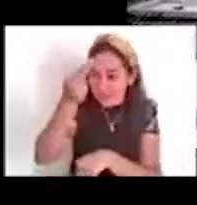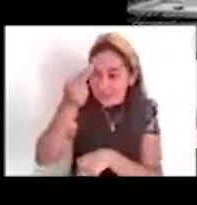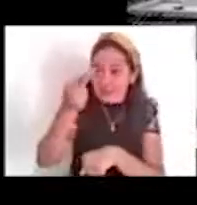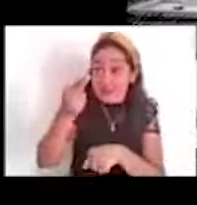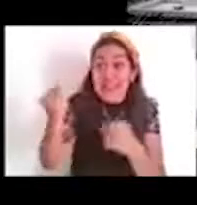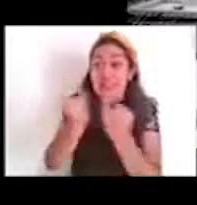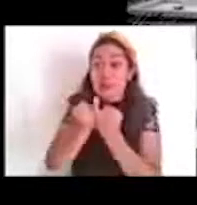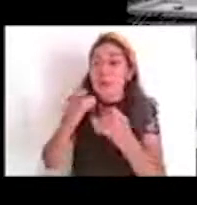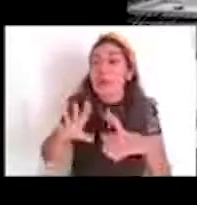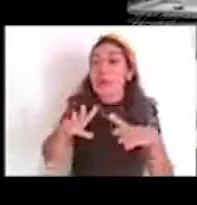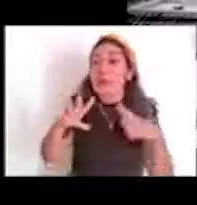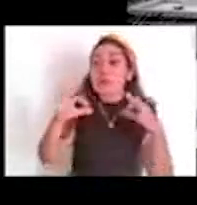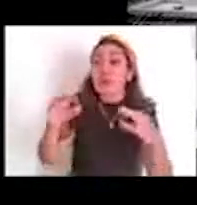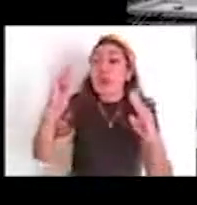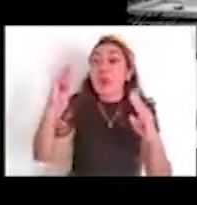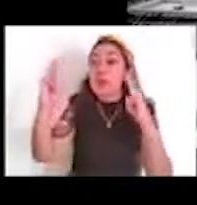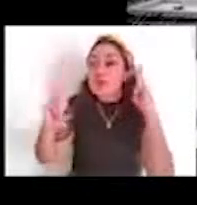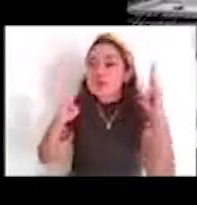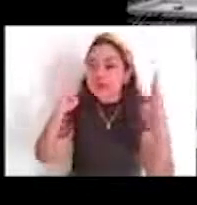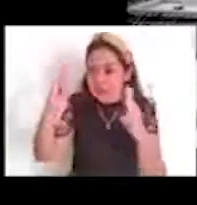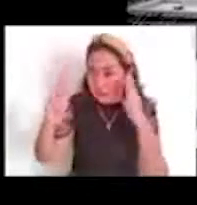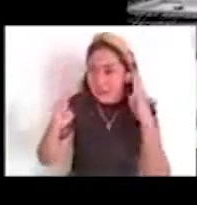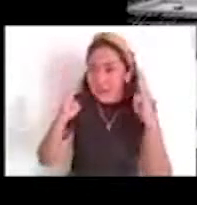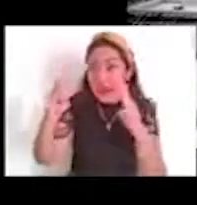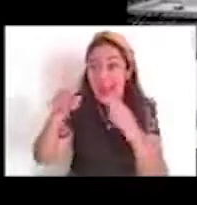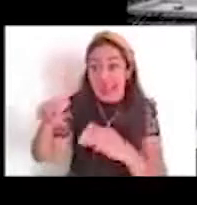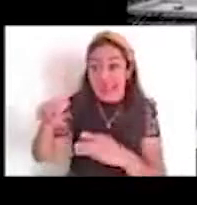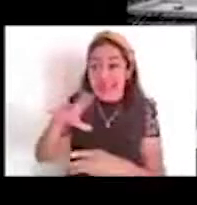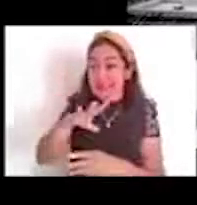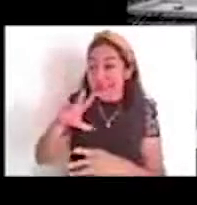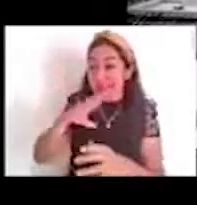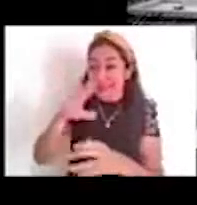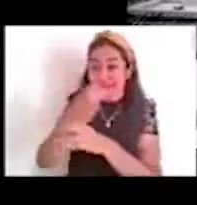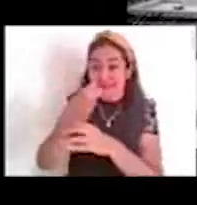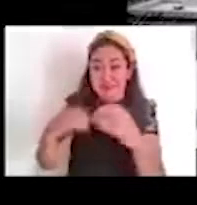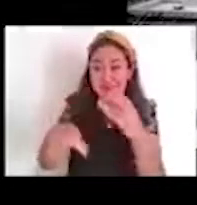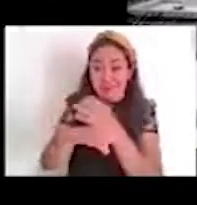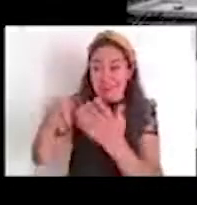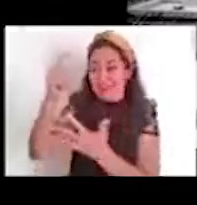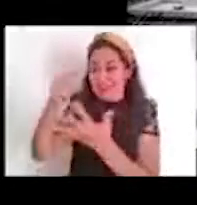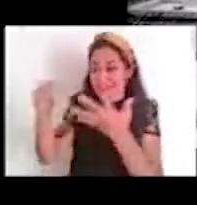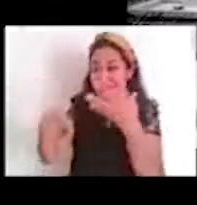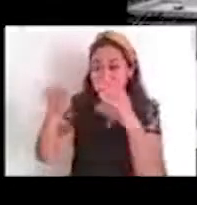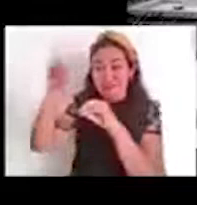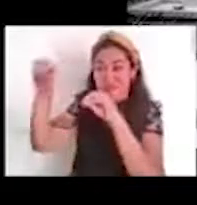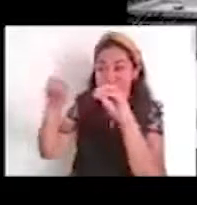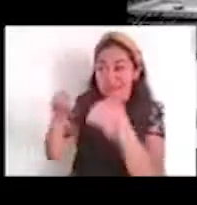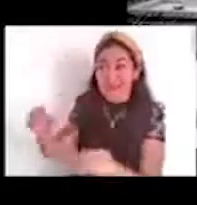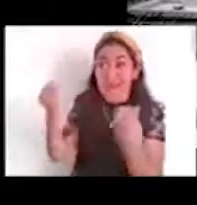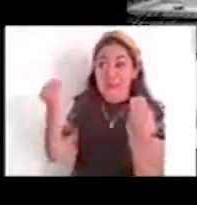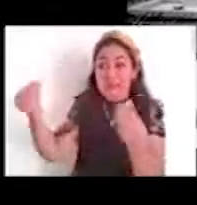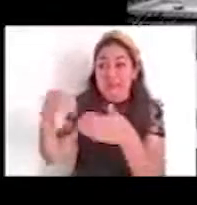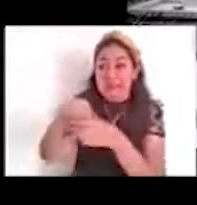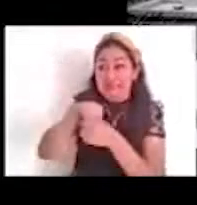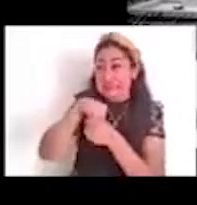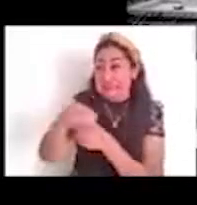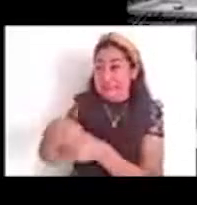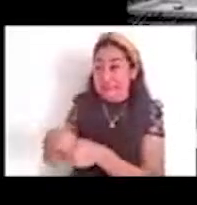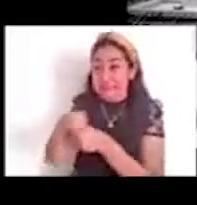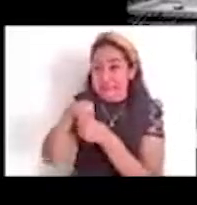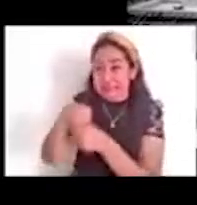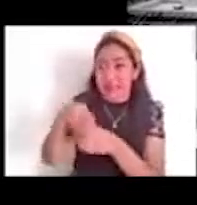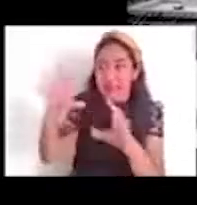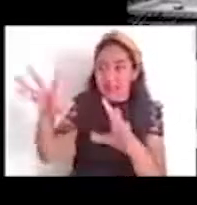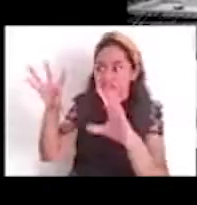Museo Etnográfico, donde estaba la mayor cantidad de objetos que ya no cabían en la sala de los monolitos